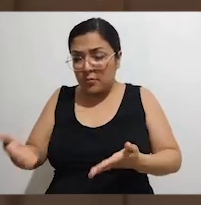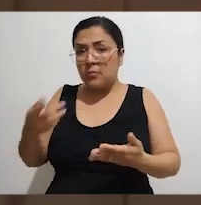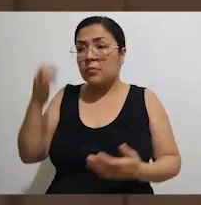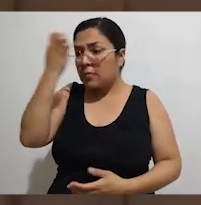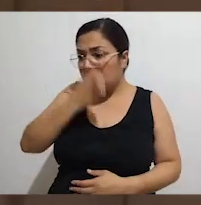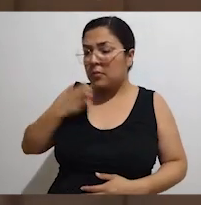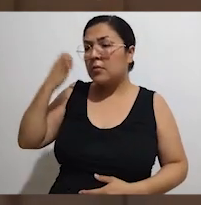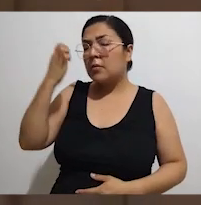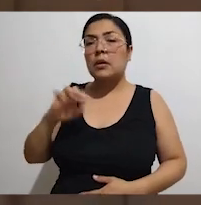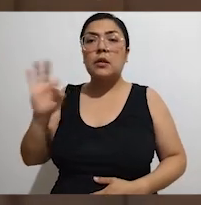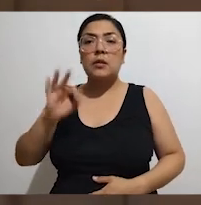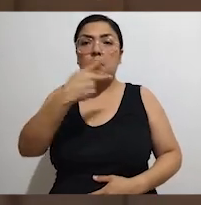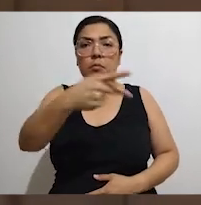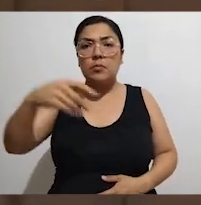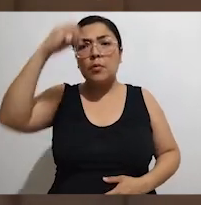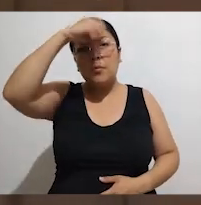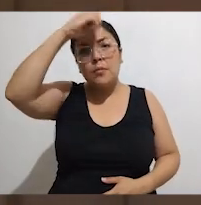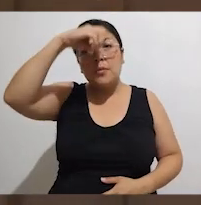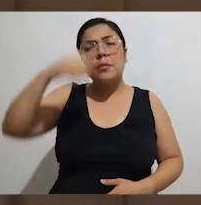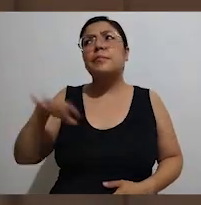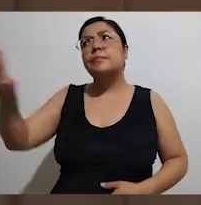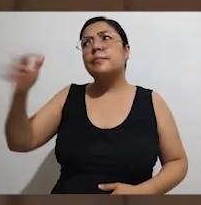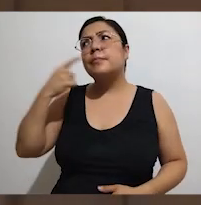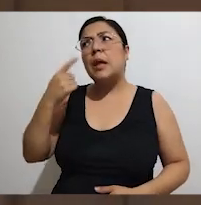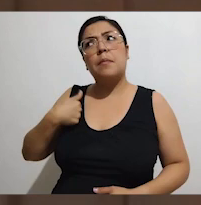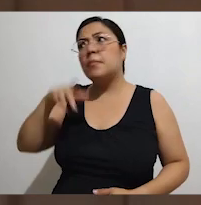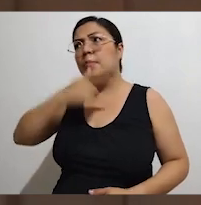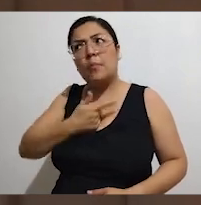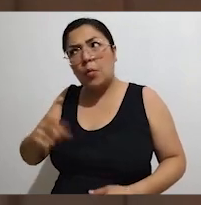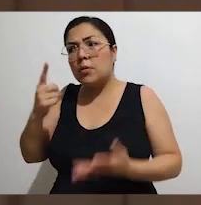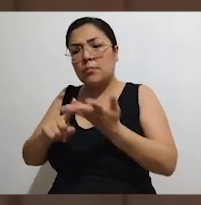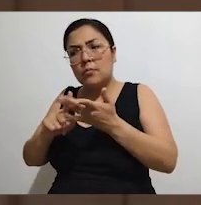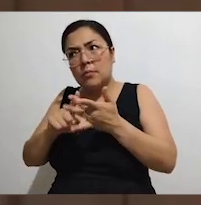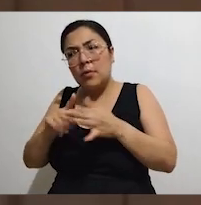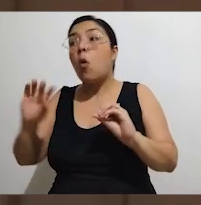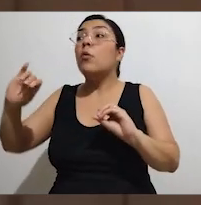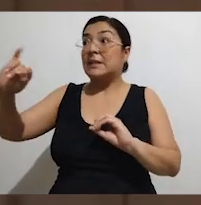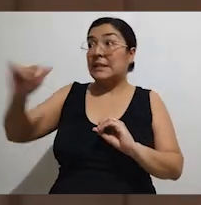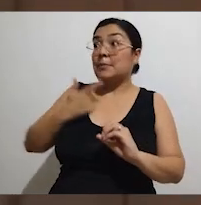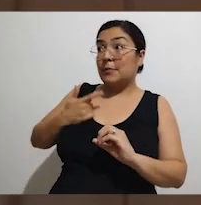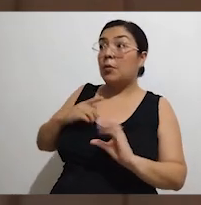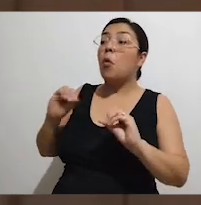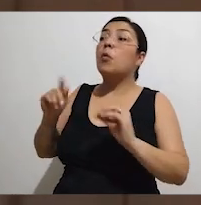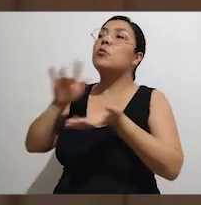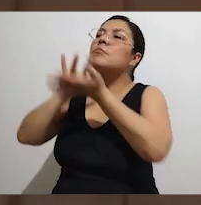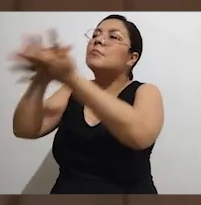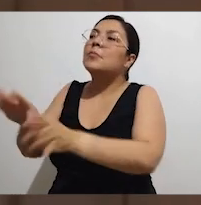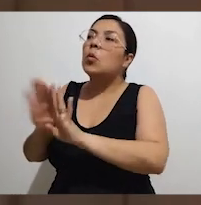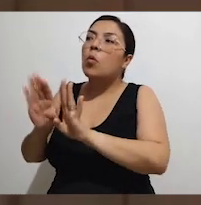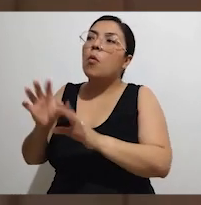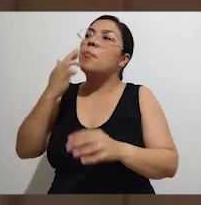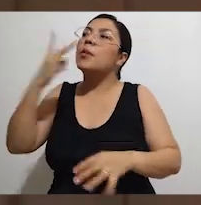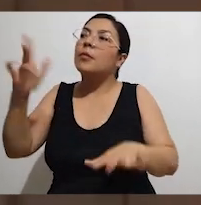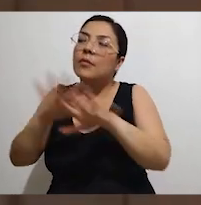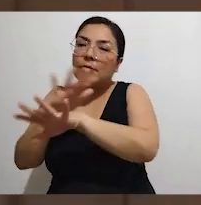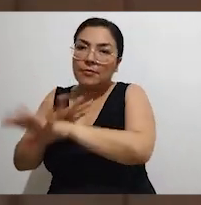paquetes pudo haber sido mejor de esta forma, o observé esto que no me agradó. Son situaciones que al final del día nos permiten darle la